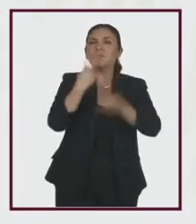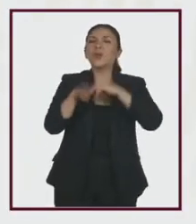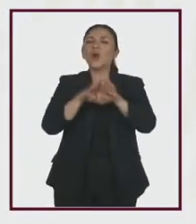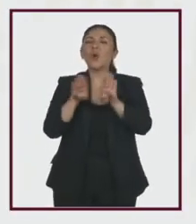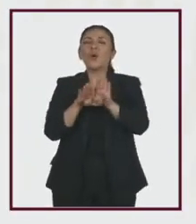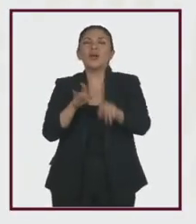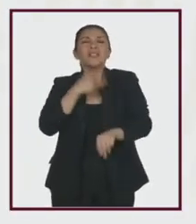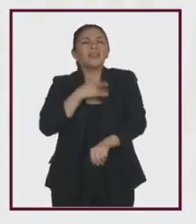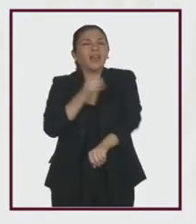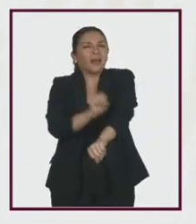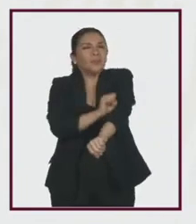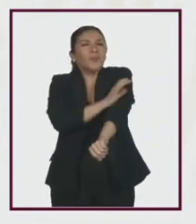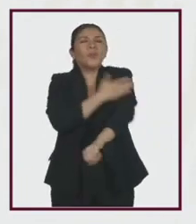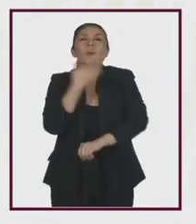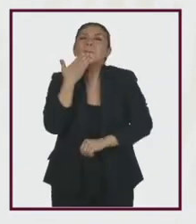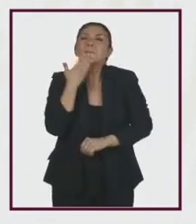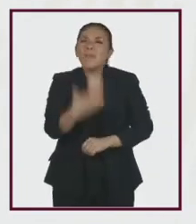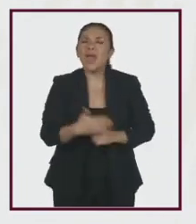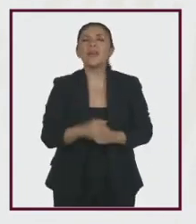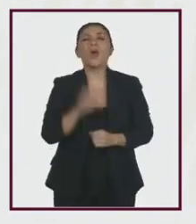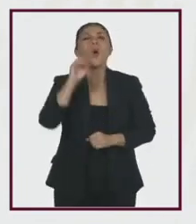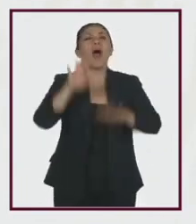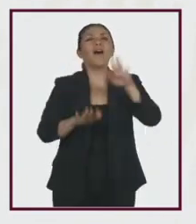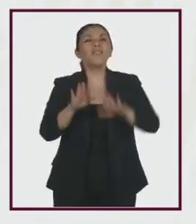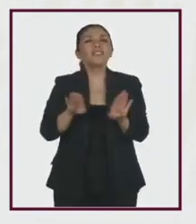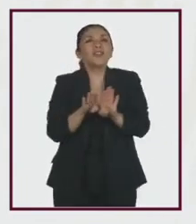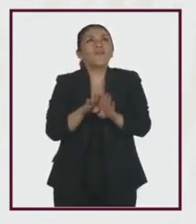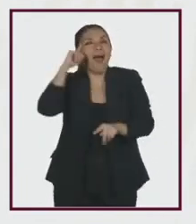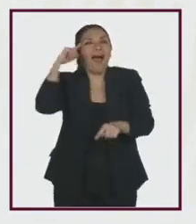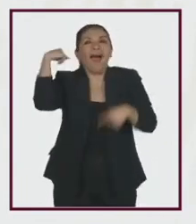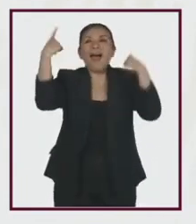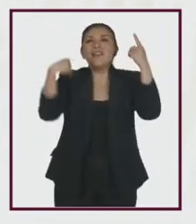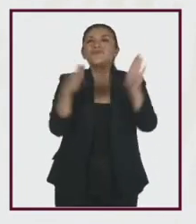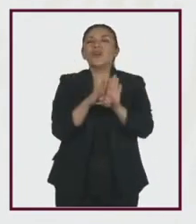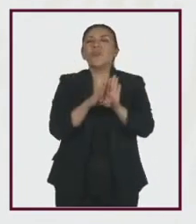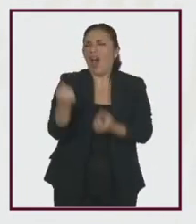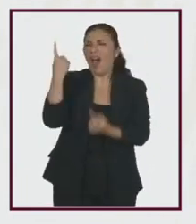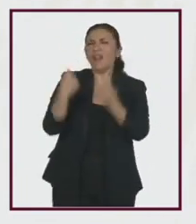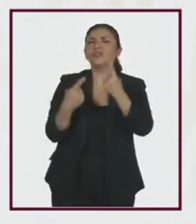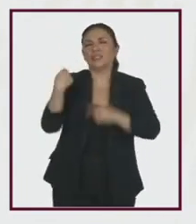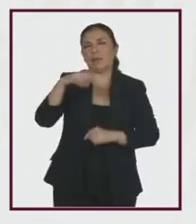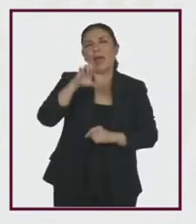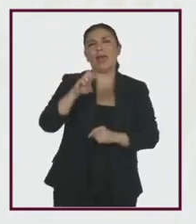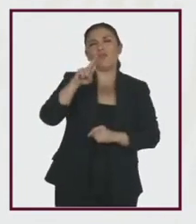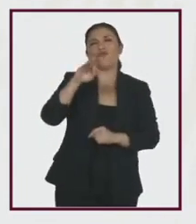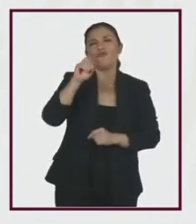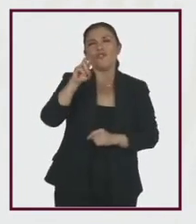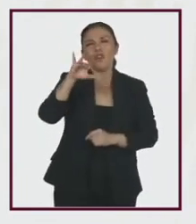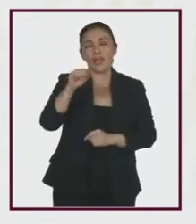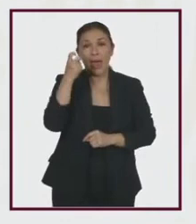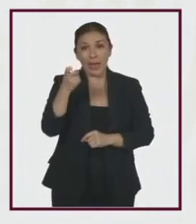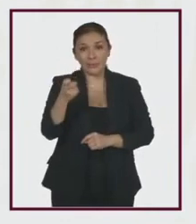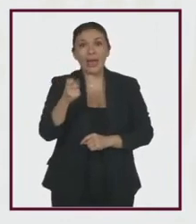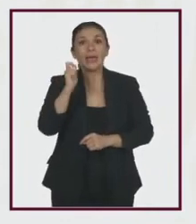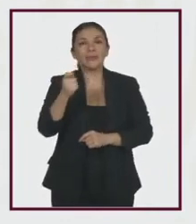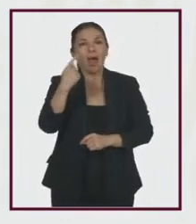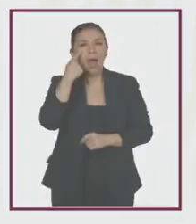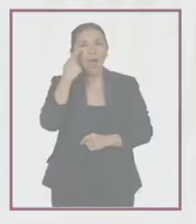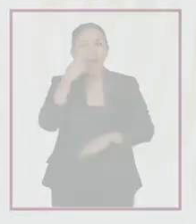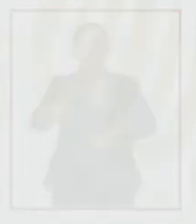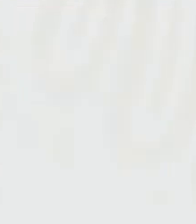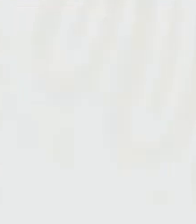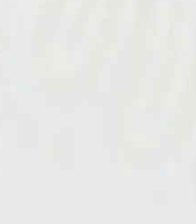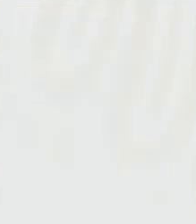sensación de euforia. En algunos estudios nos han dicho que esa es una de las principales situaciones por las que las personas siguen